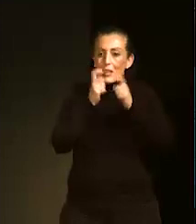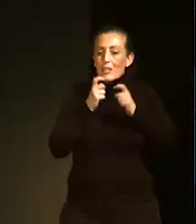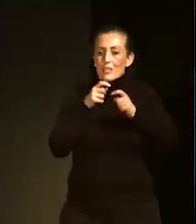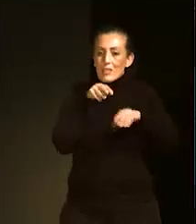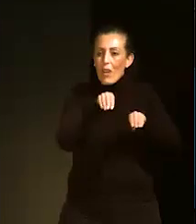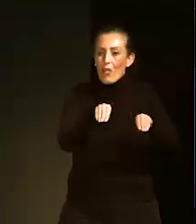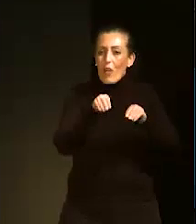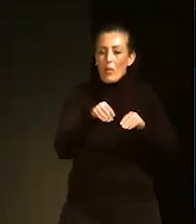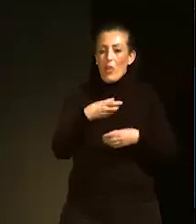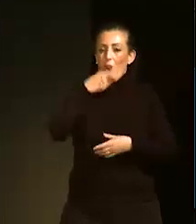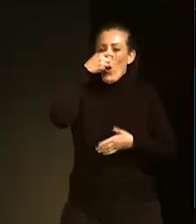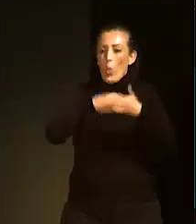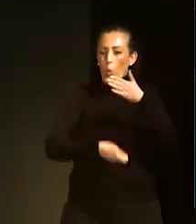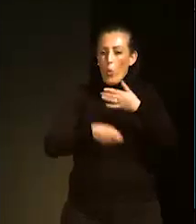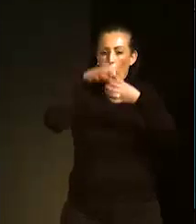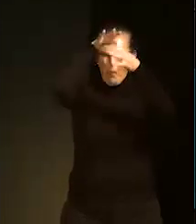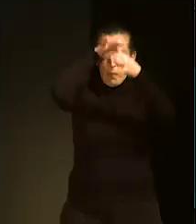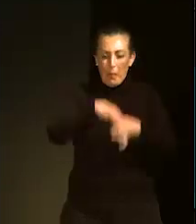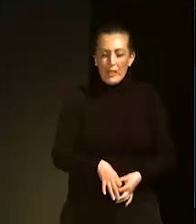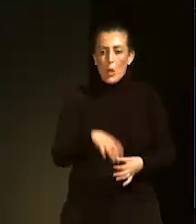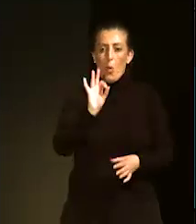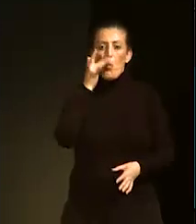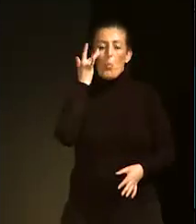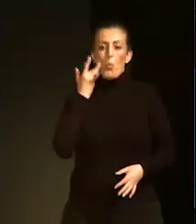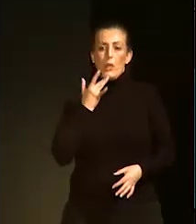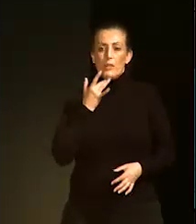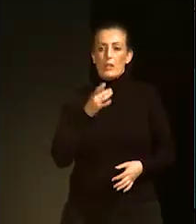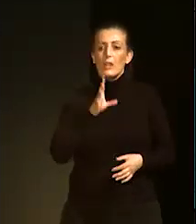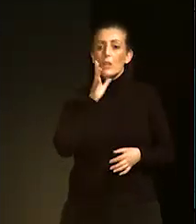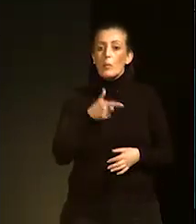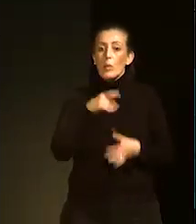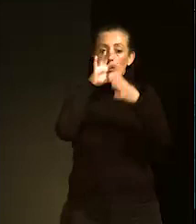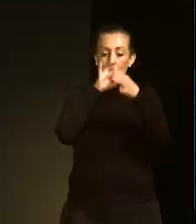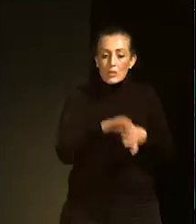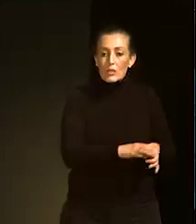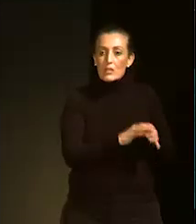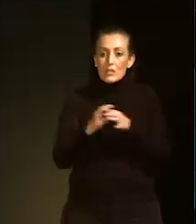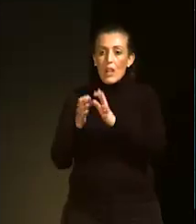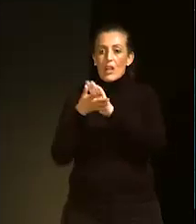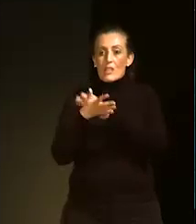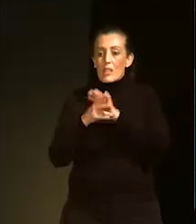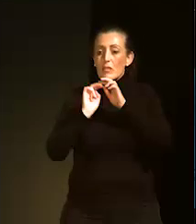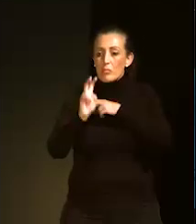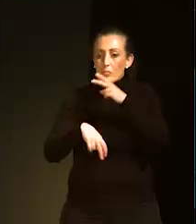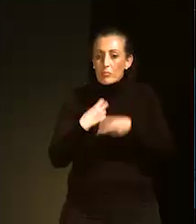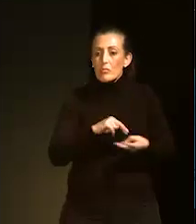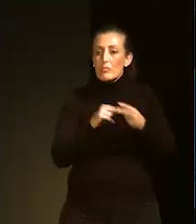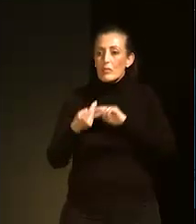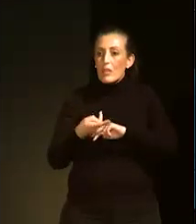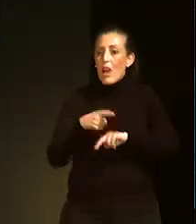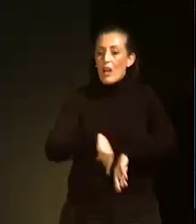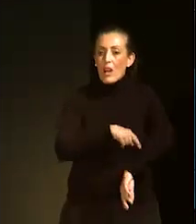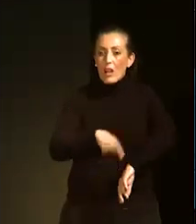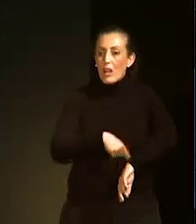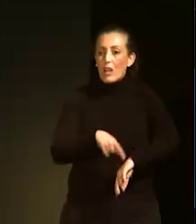formaciones rígidas verticales o puristas porque los ejes te hacen reinterpretar todo el tiempo